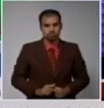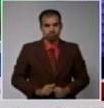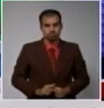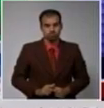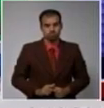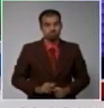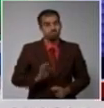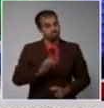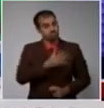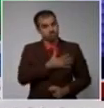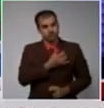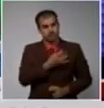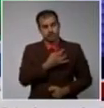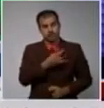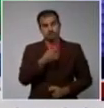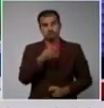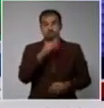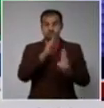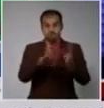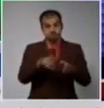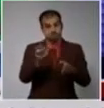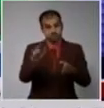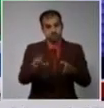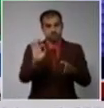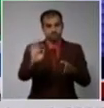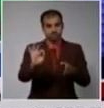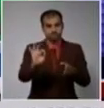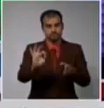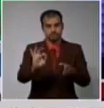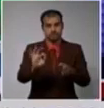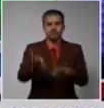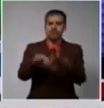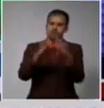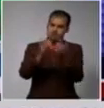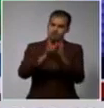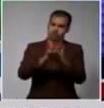este fallecimiento y damos las condolencias a sus familiares y amistades.